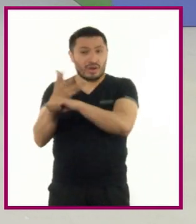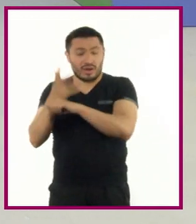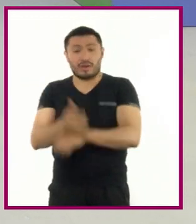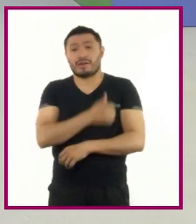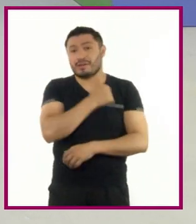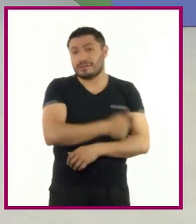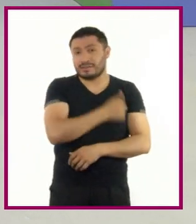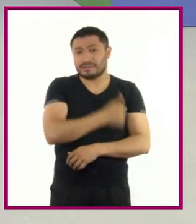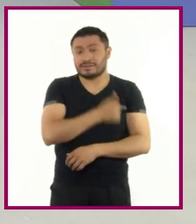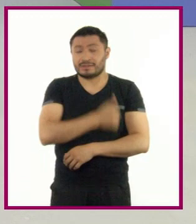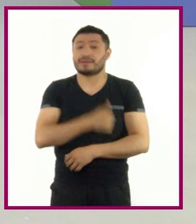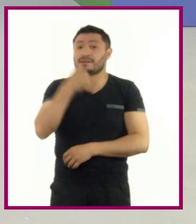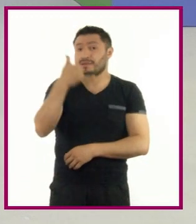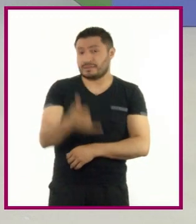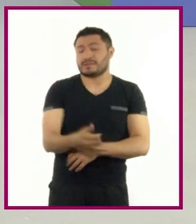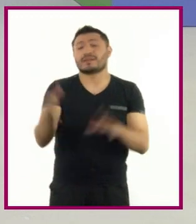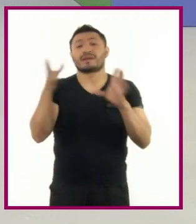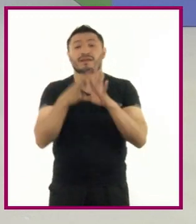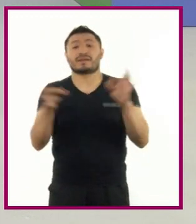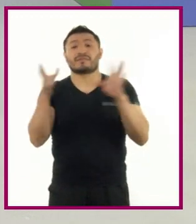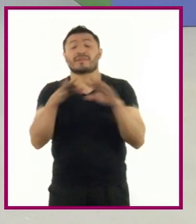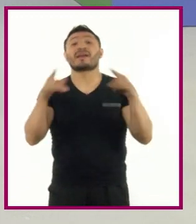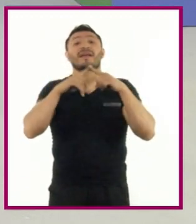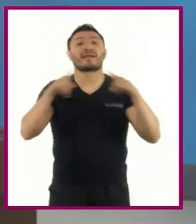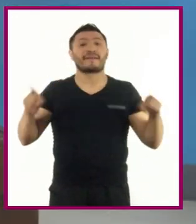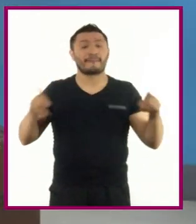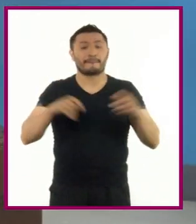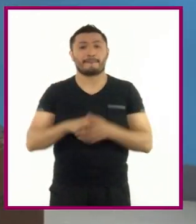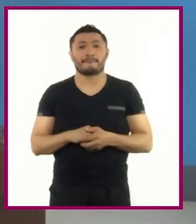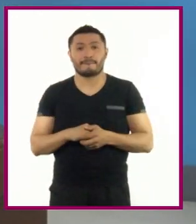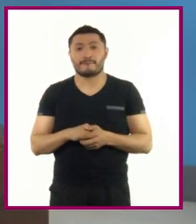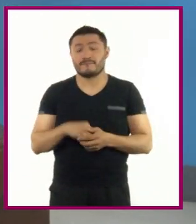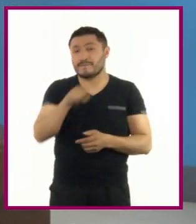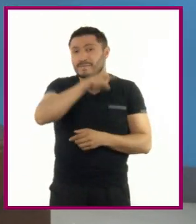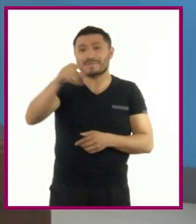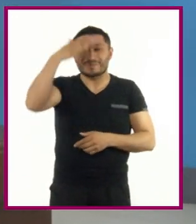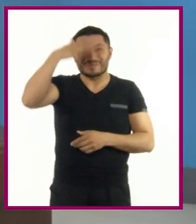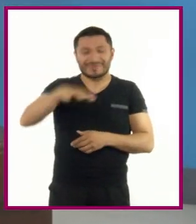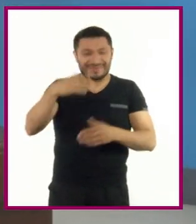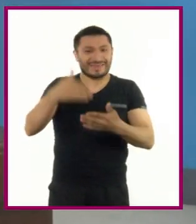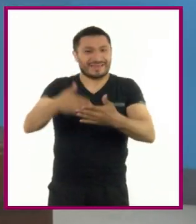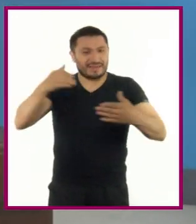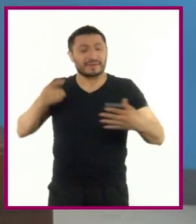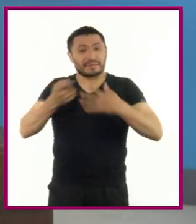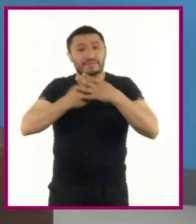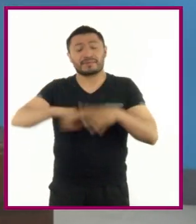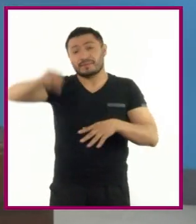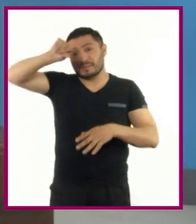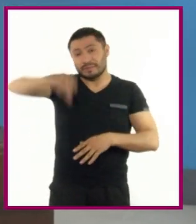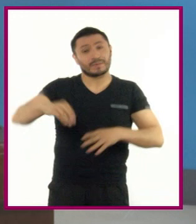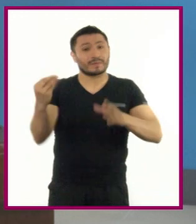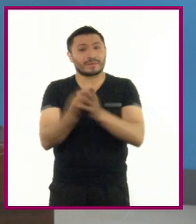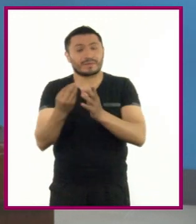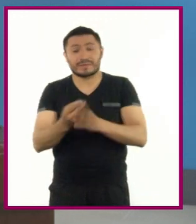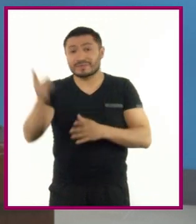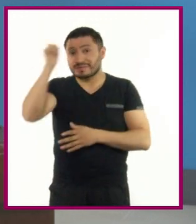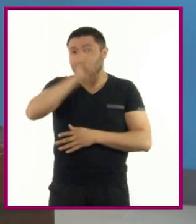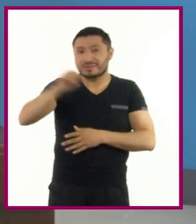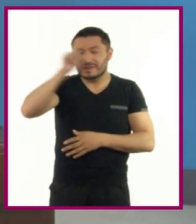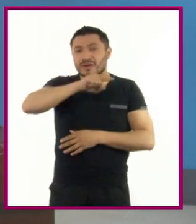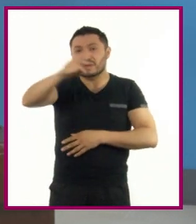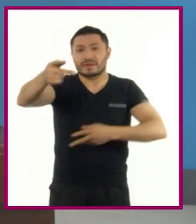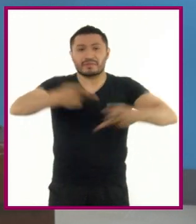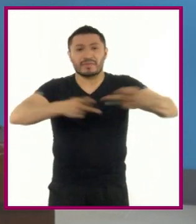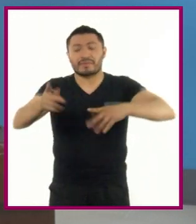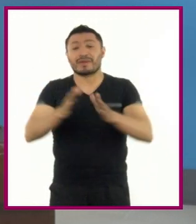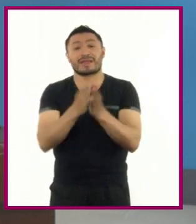Canadá, y mencionaremos sus diferencias. Como ya saben, antes de iniciar este recorrido, les recomiendo que tengan cerca su libro